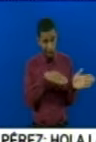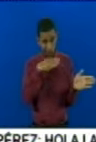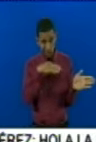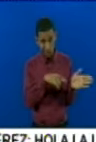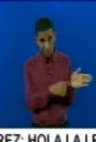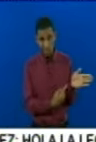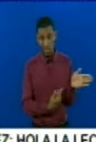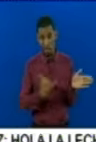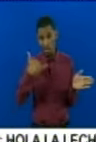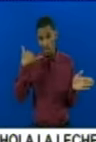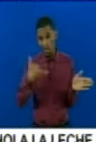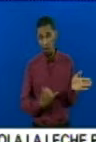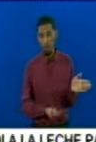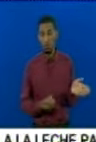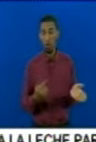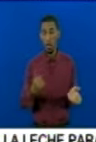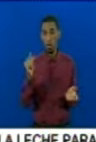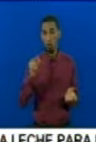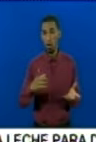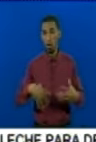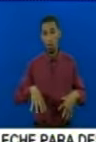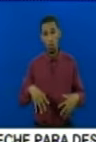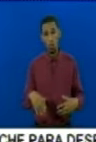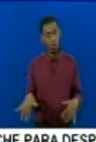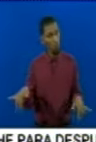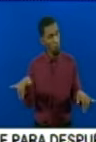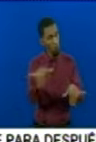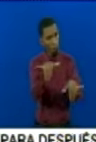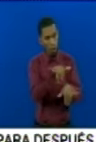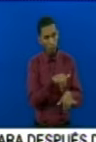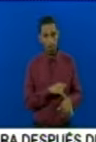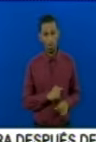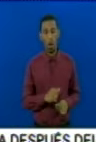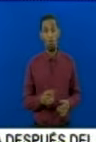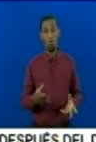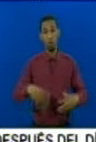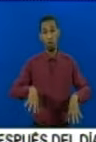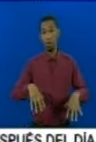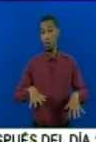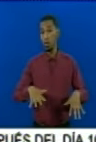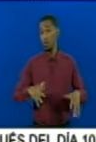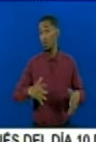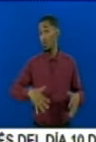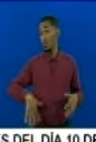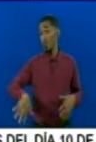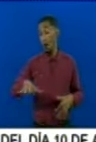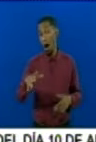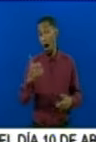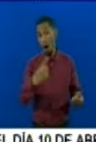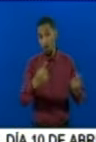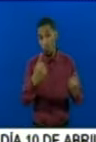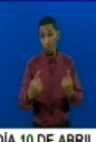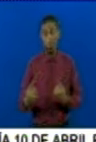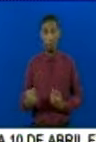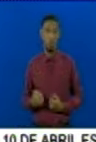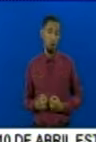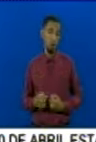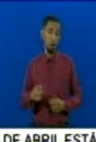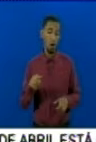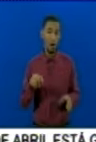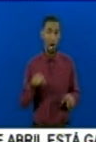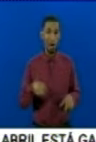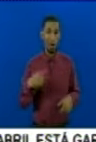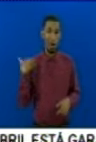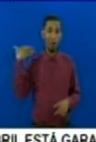esta situación. Por favor, contestar. Le pregunto, estamos hablando de una situación general, son casos específicos. ¿Qué pasan con esos niveles de atraso